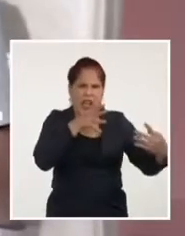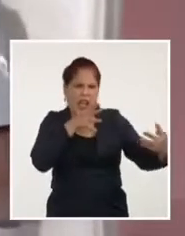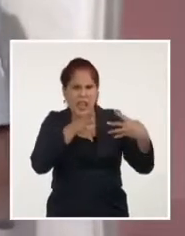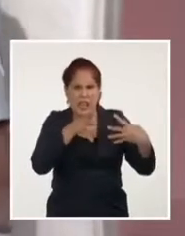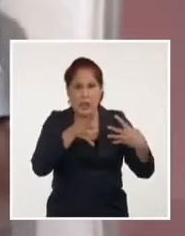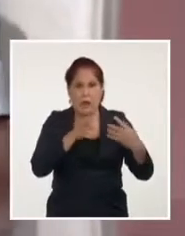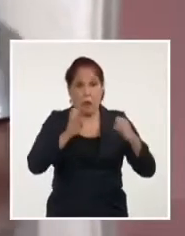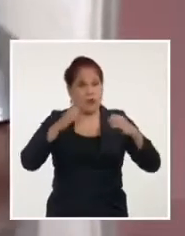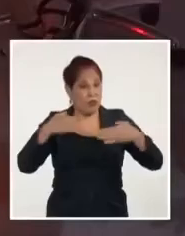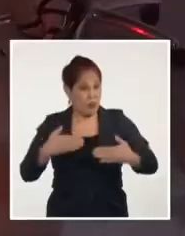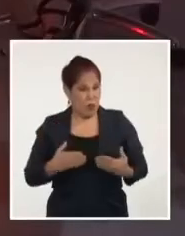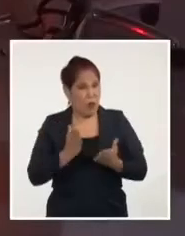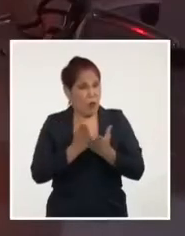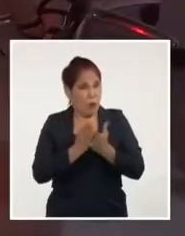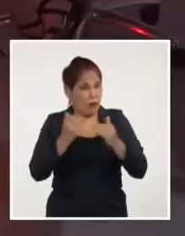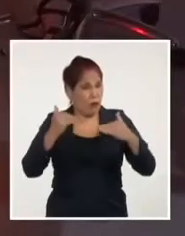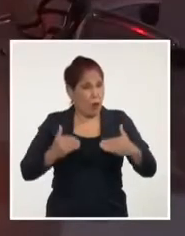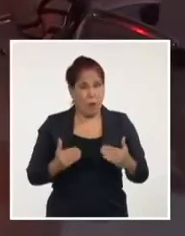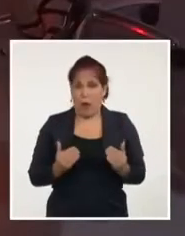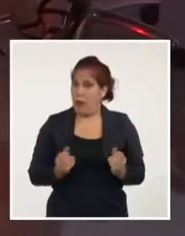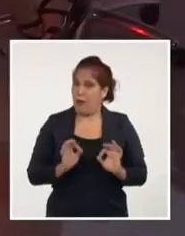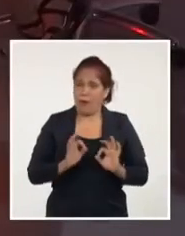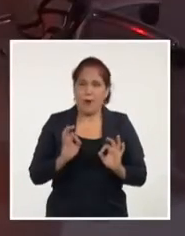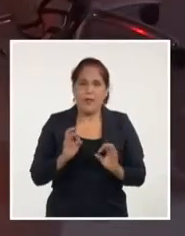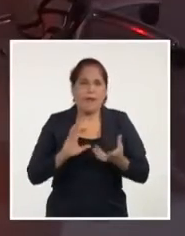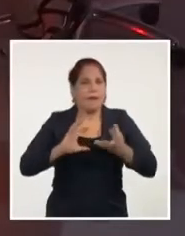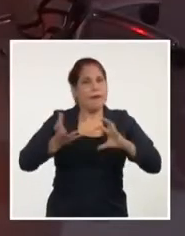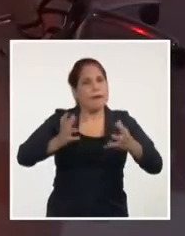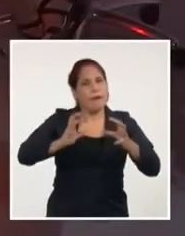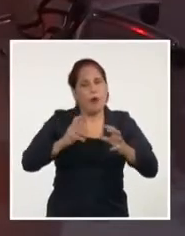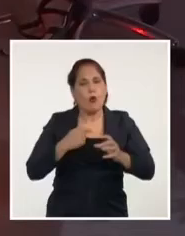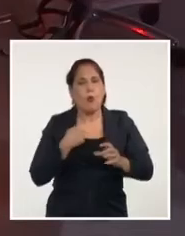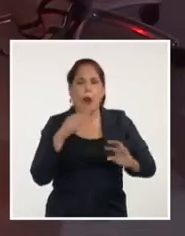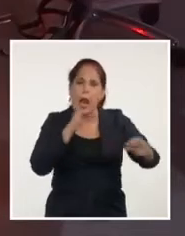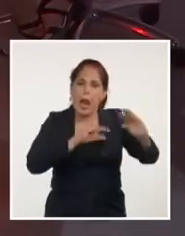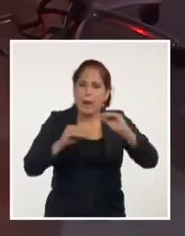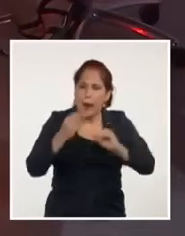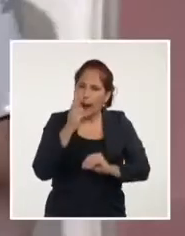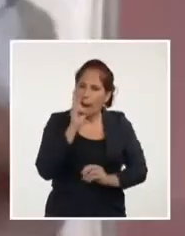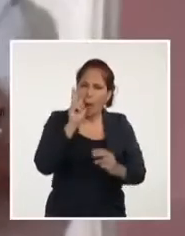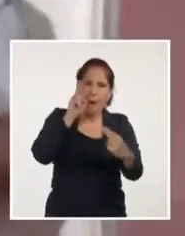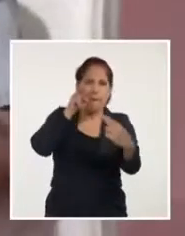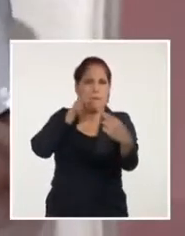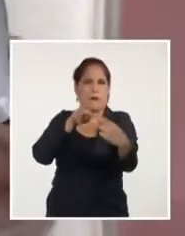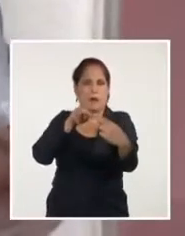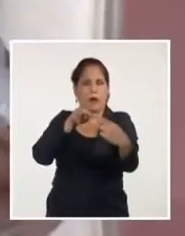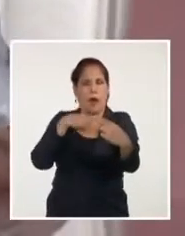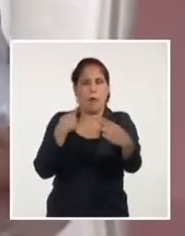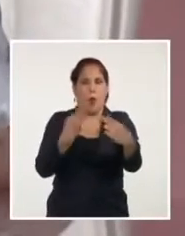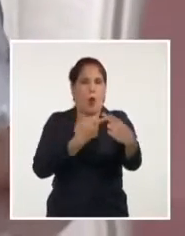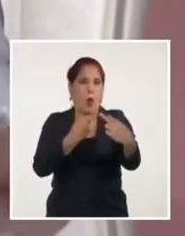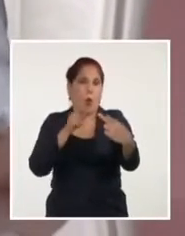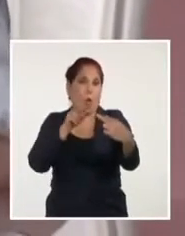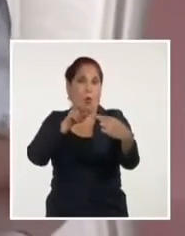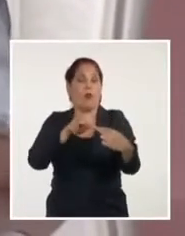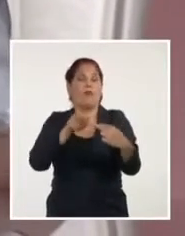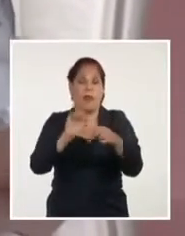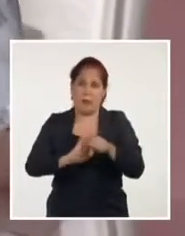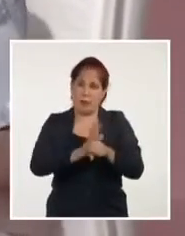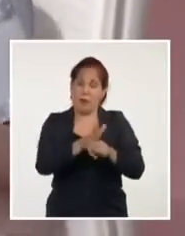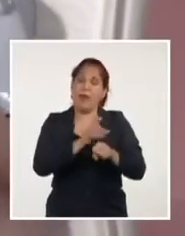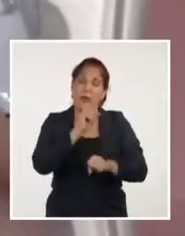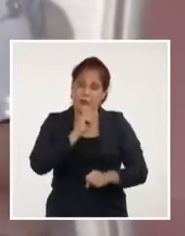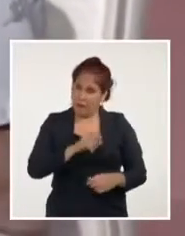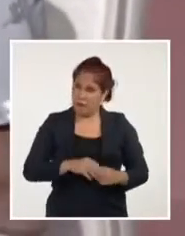formal, es una forma de comunicarse, a veces los gestos, la manera en que nos tratamos, en que nos miramos, en que nos damos, es que también la pandemia ha sido muy cruel,